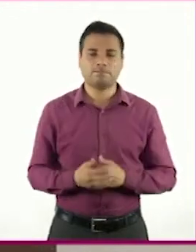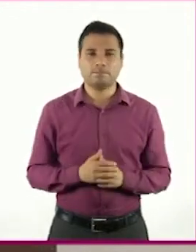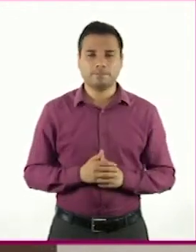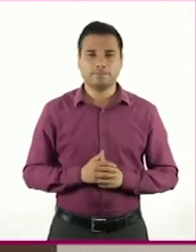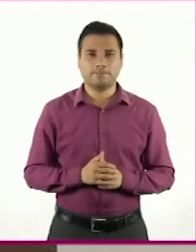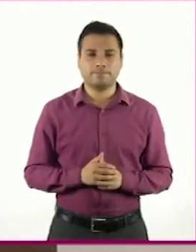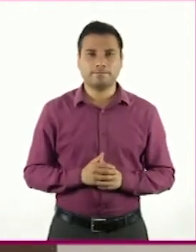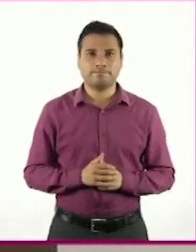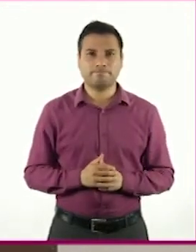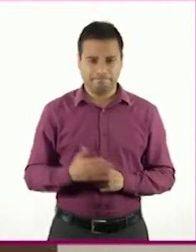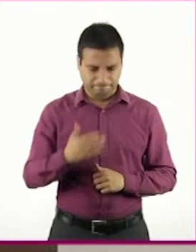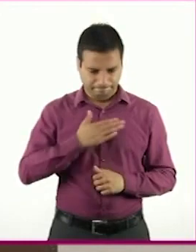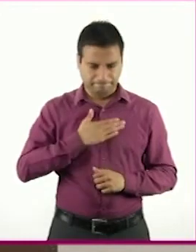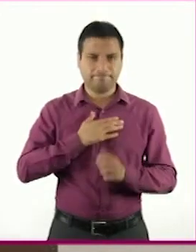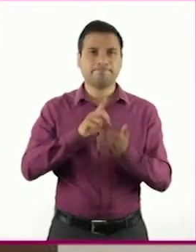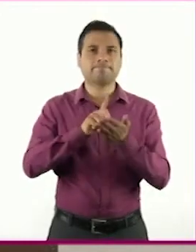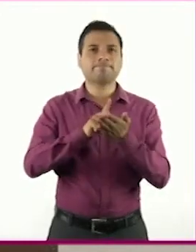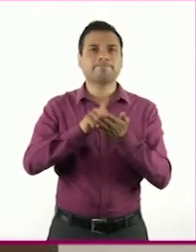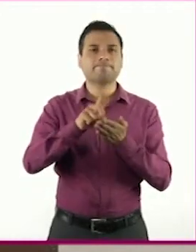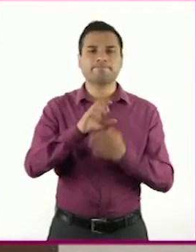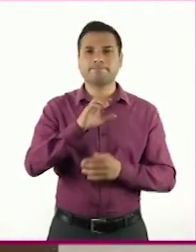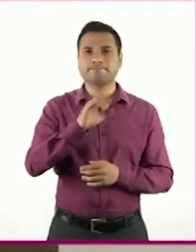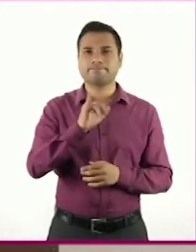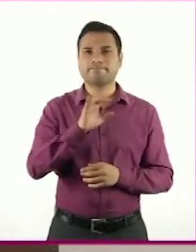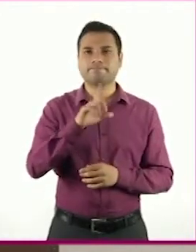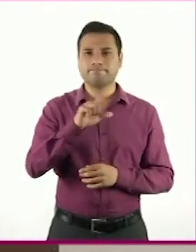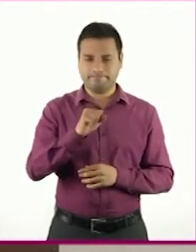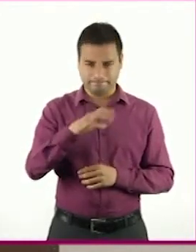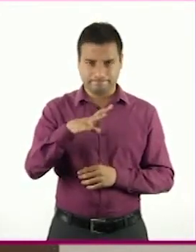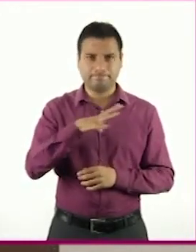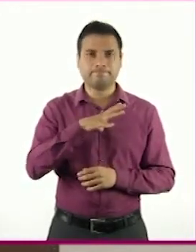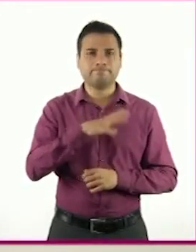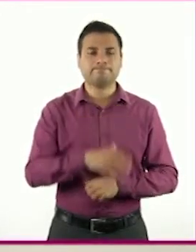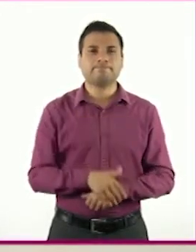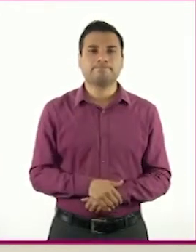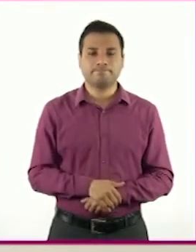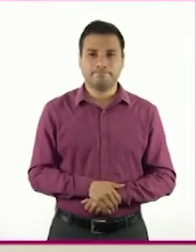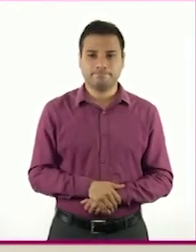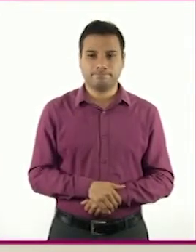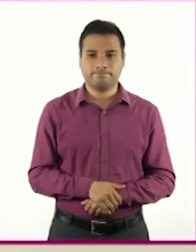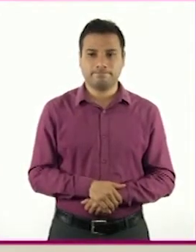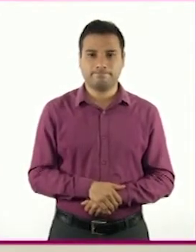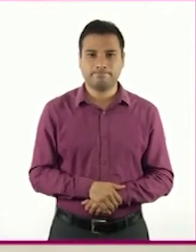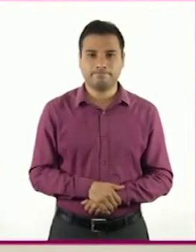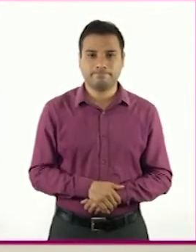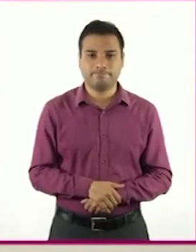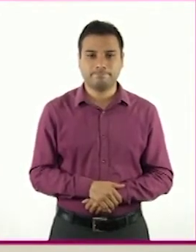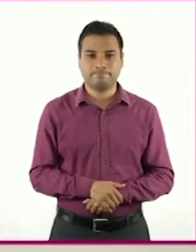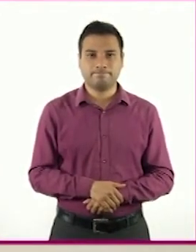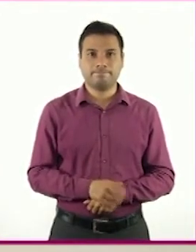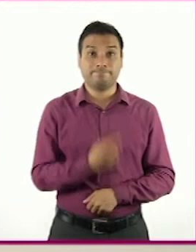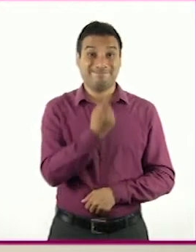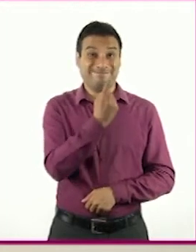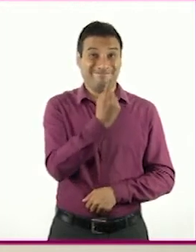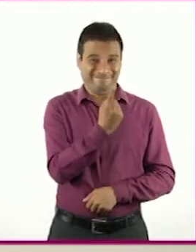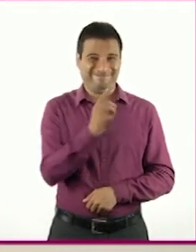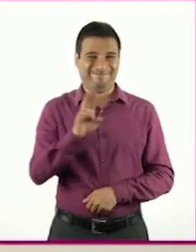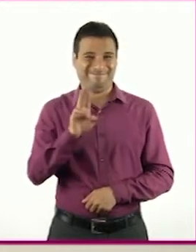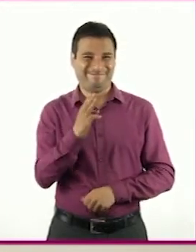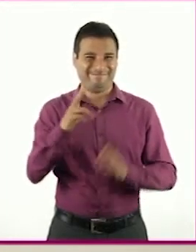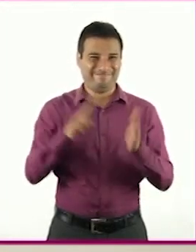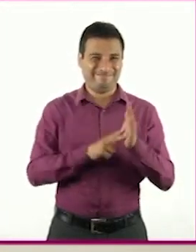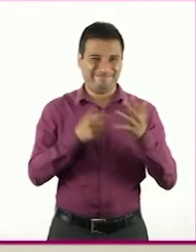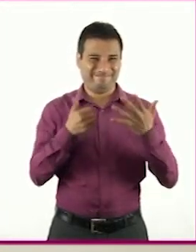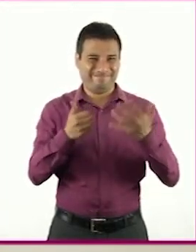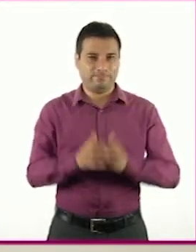y por sus derechos civiles y el derecho a la movilidad humana. El 1 de mayo de 2006, colectivos